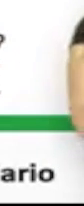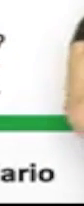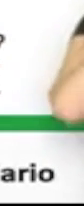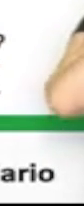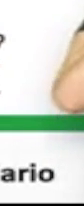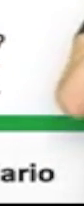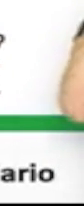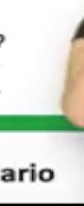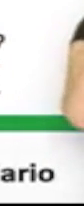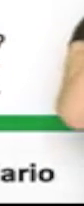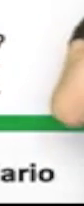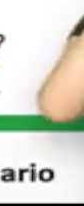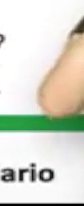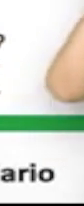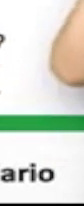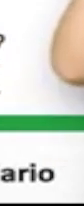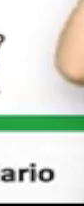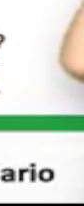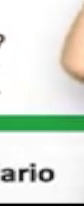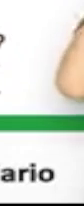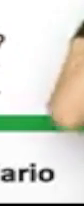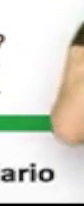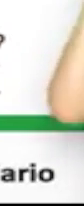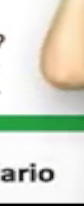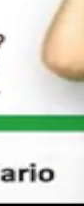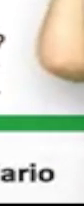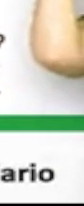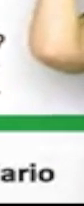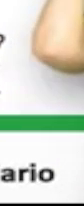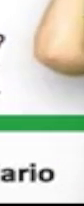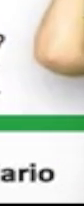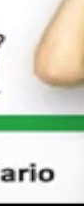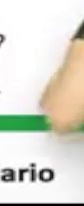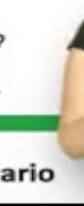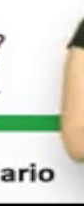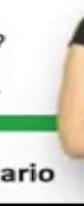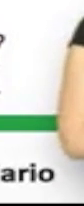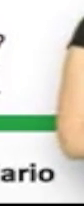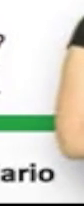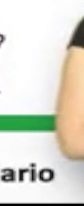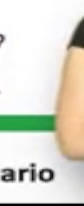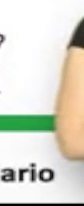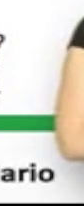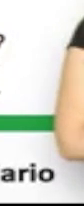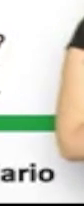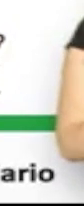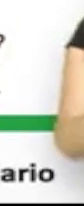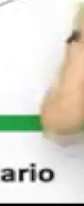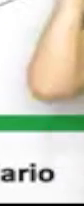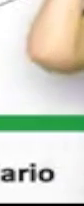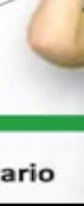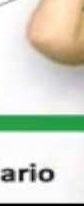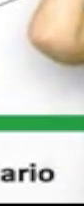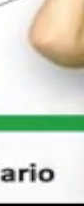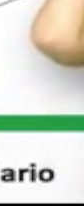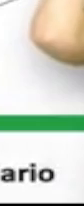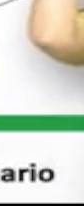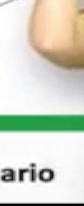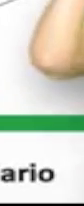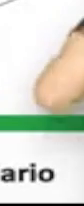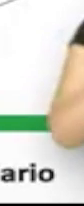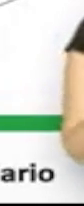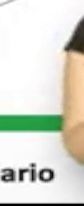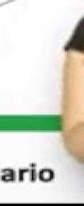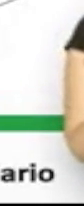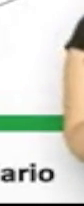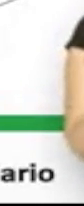casos 16 en matehuala 1 en cedral y uno más en el municipio de venado en la jurisdicción sanitaria número 3